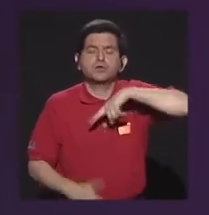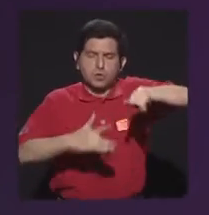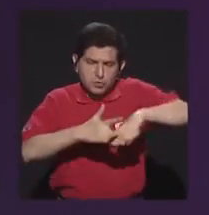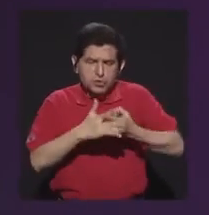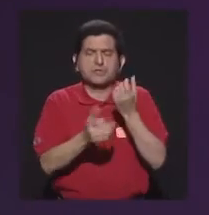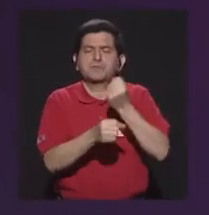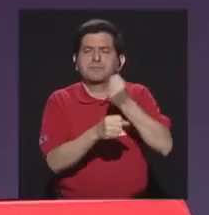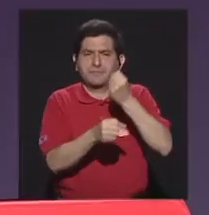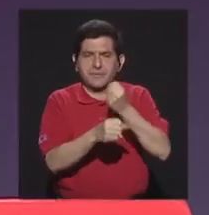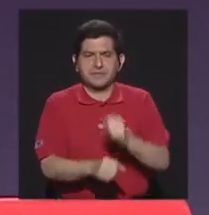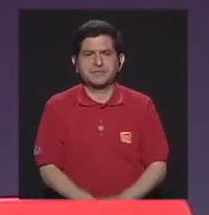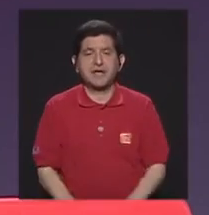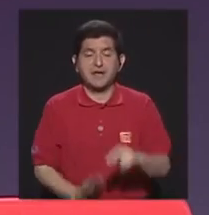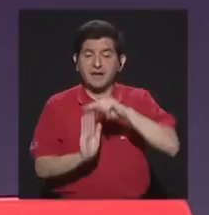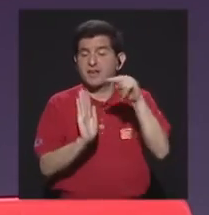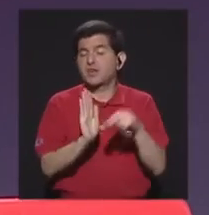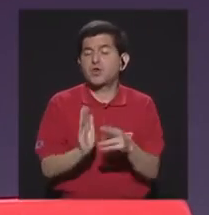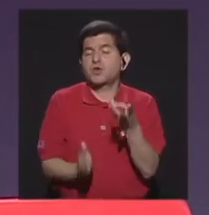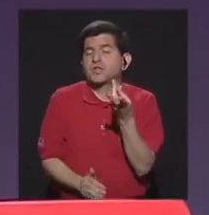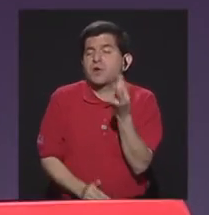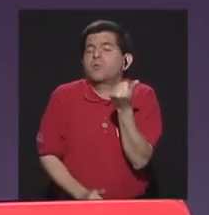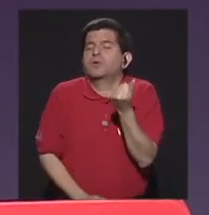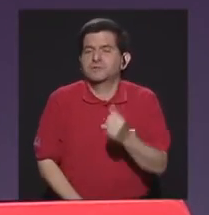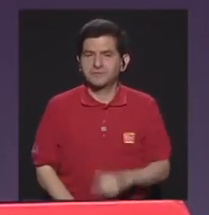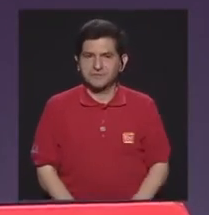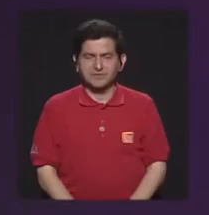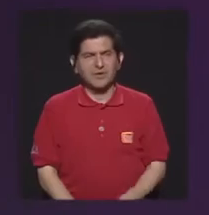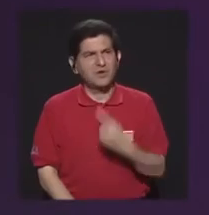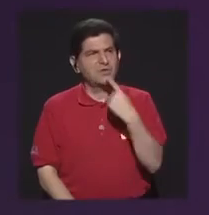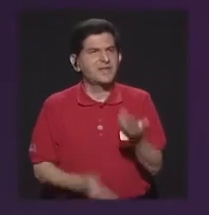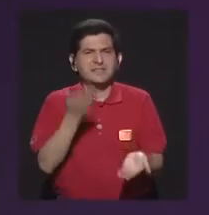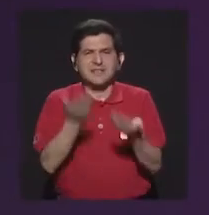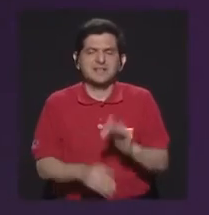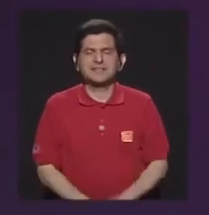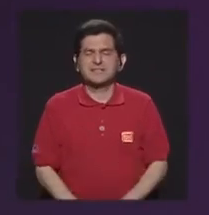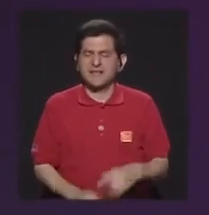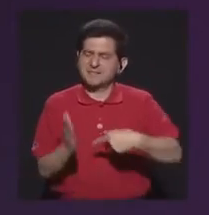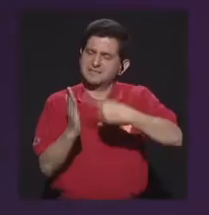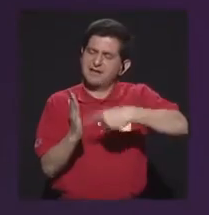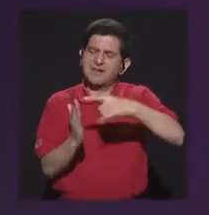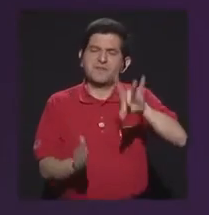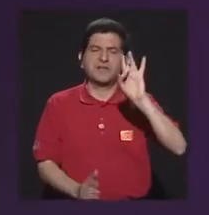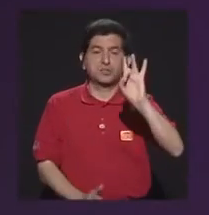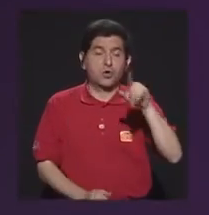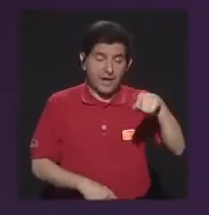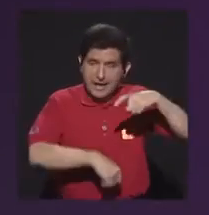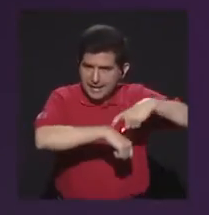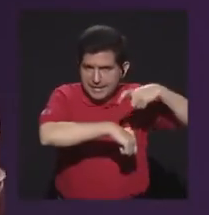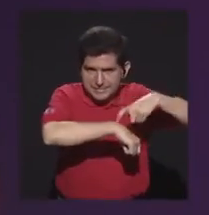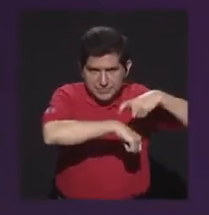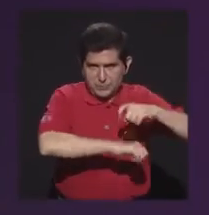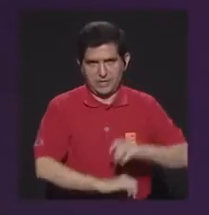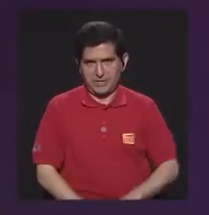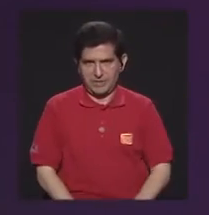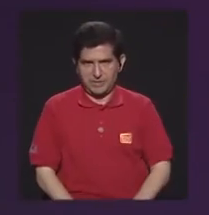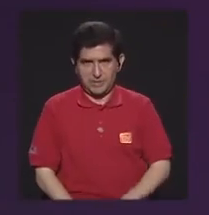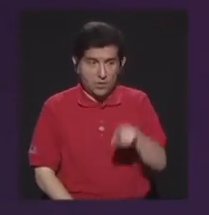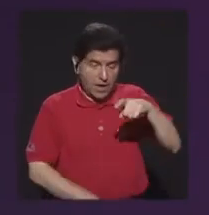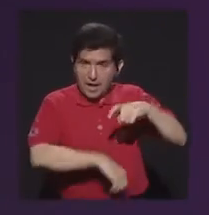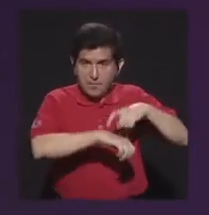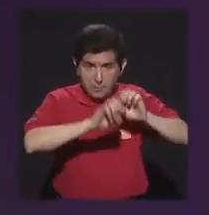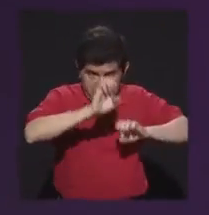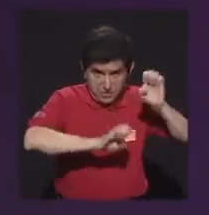empezamos a trabajar. ¿Qué nota tuvieron? Yo diría que podríamos tener como un 8 en ese momento, en ese momento de la